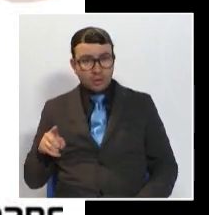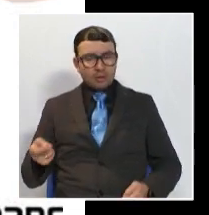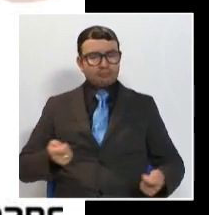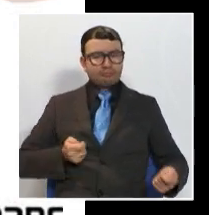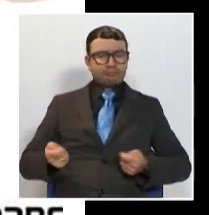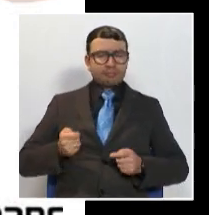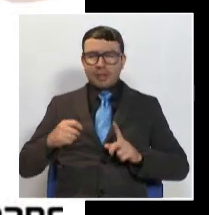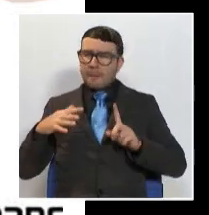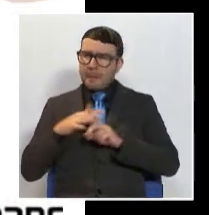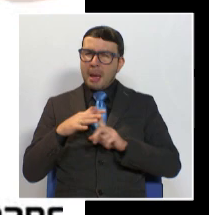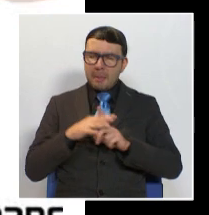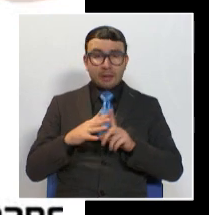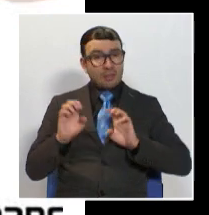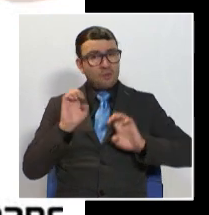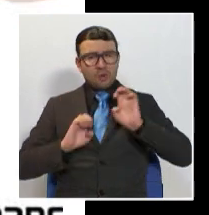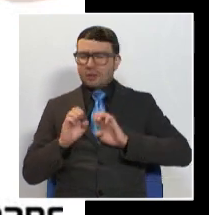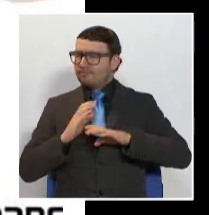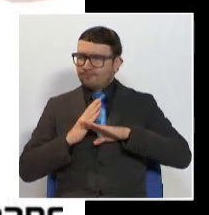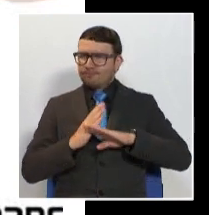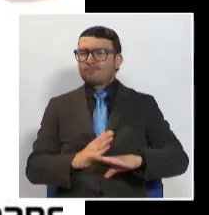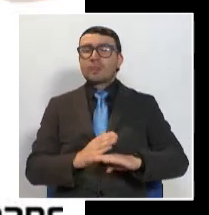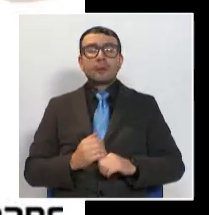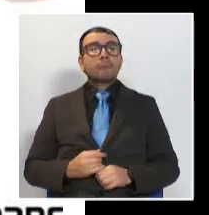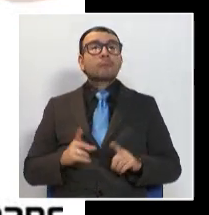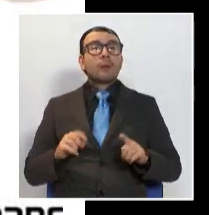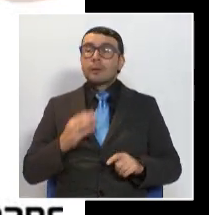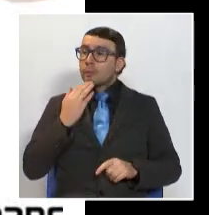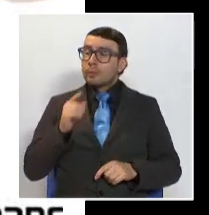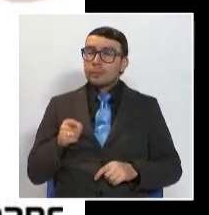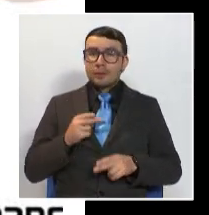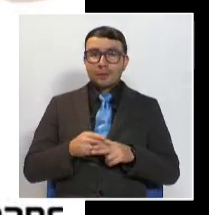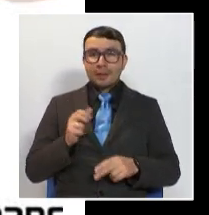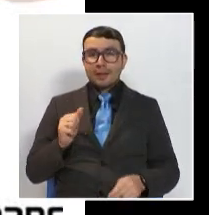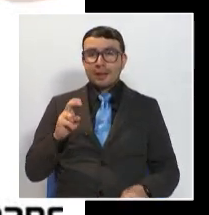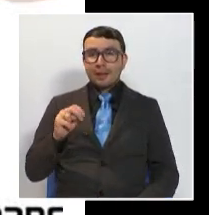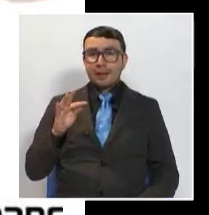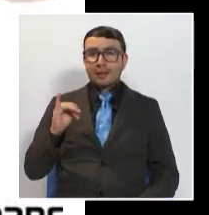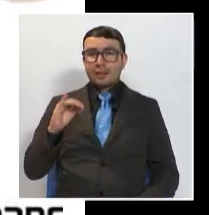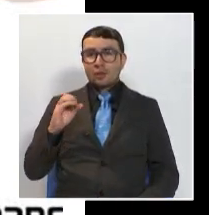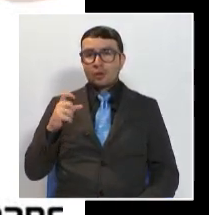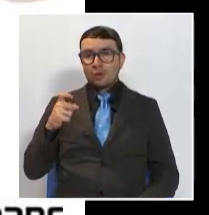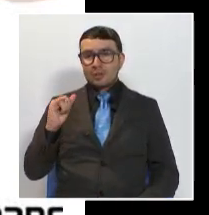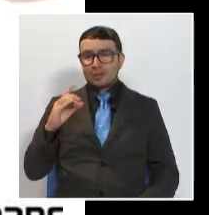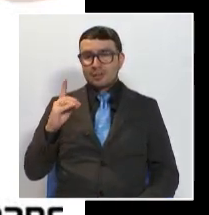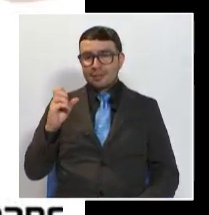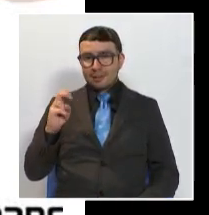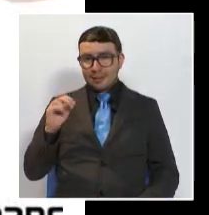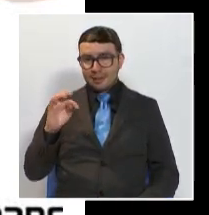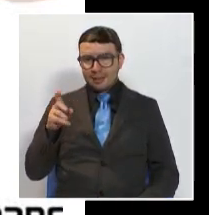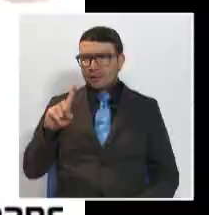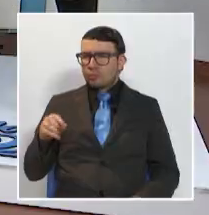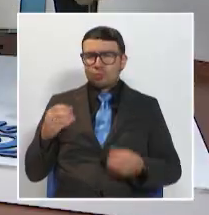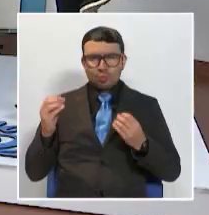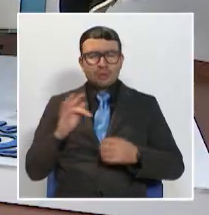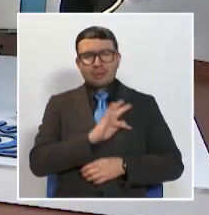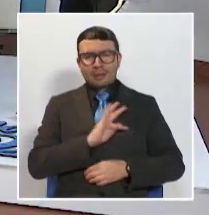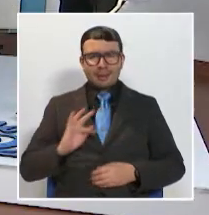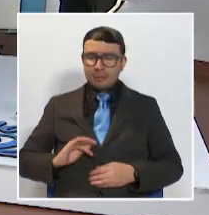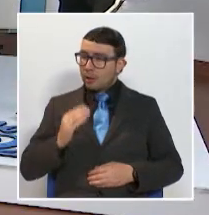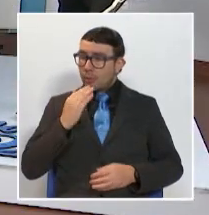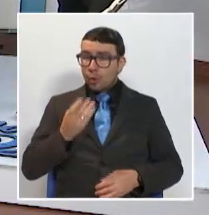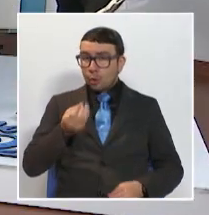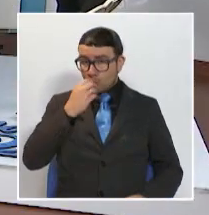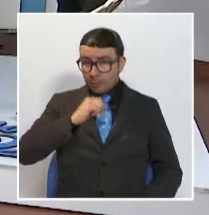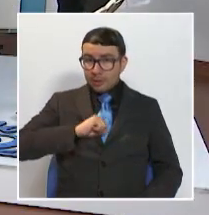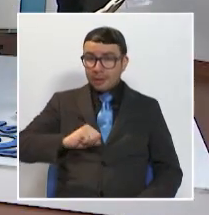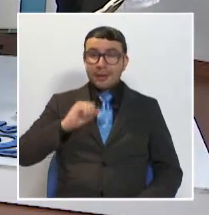sobre esa piel. Y lo otro, en cuanto a los antioxidantes, pues realmente ha habido muchas terapias descritas para vitiligo, sobre todo la vitamina C,